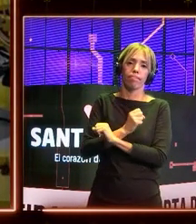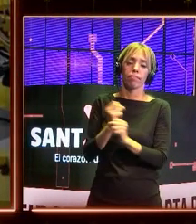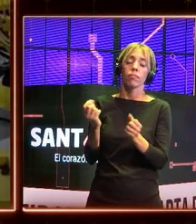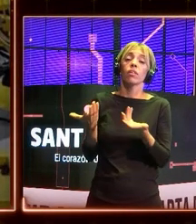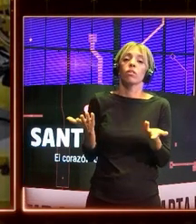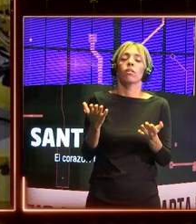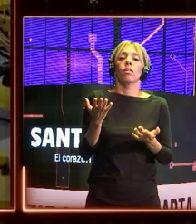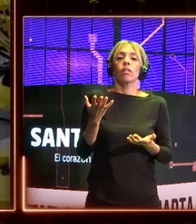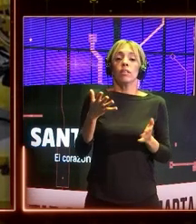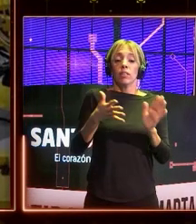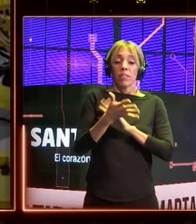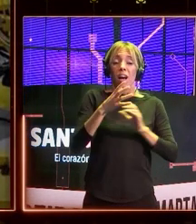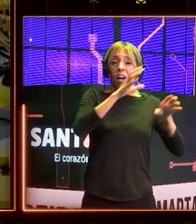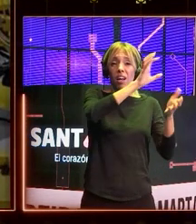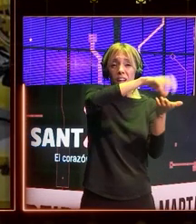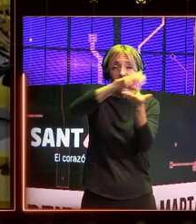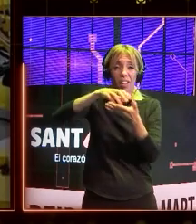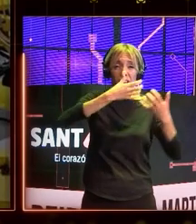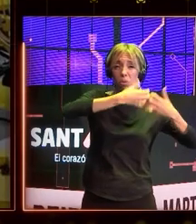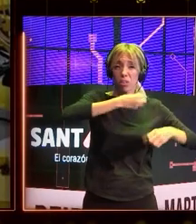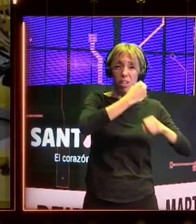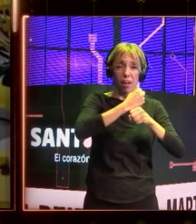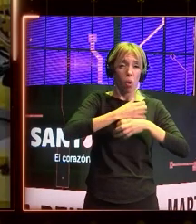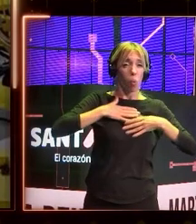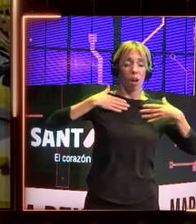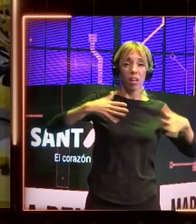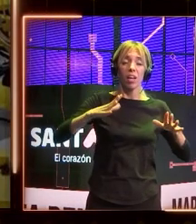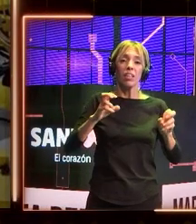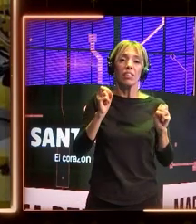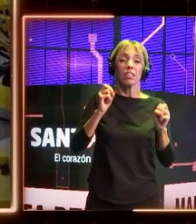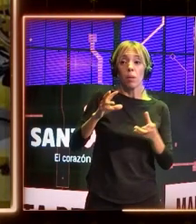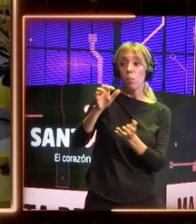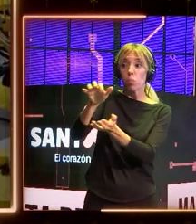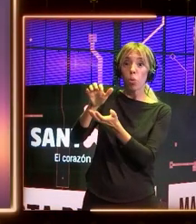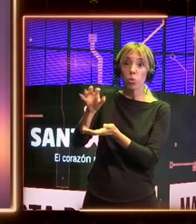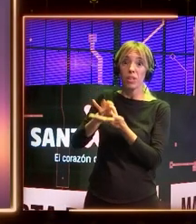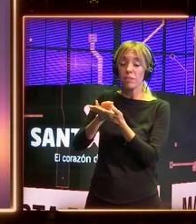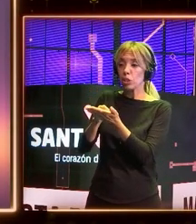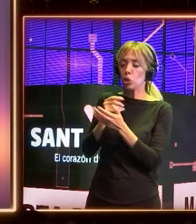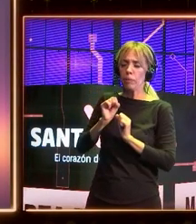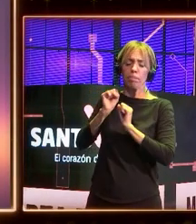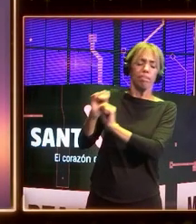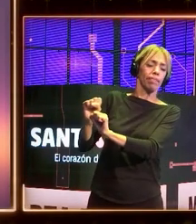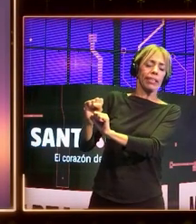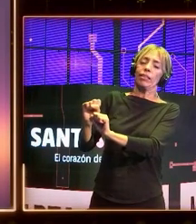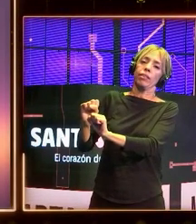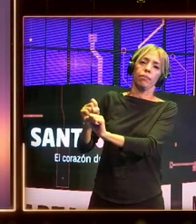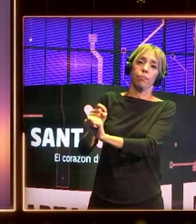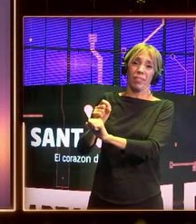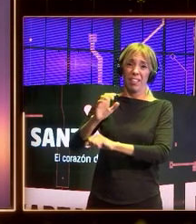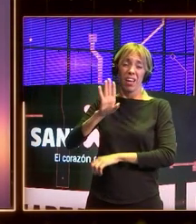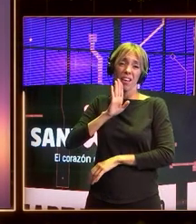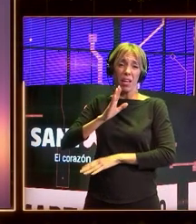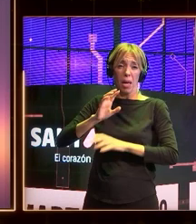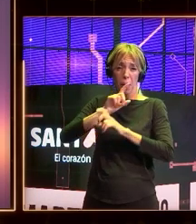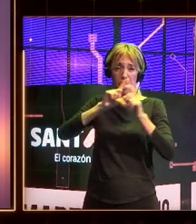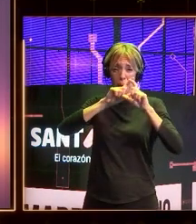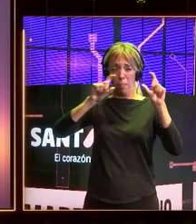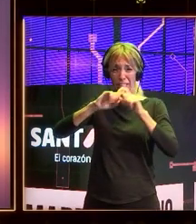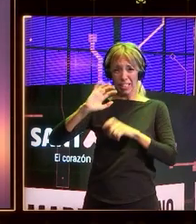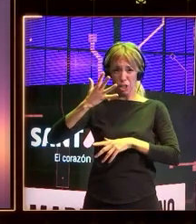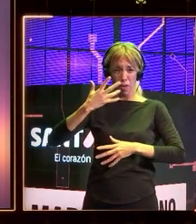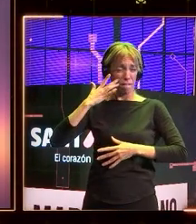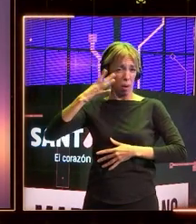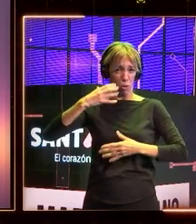difícil trabajar en cualquier industria sin utilizar los productos de una de las Big Five. Se va a volver extraordinariamente